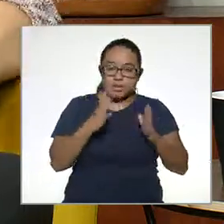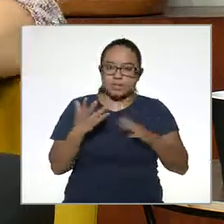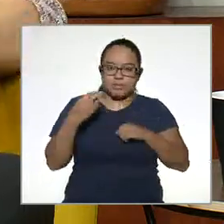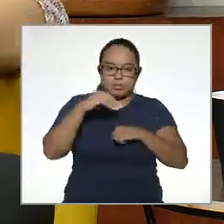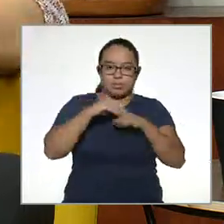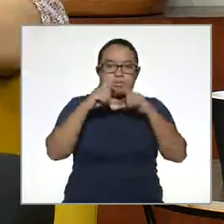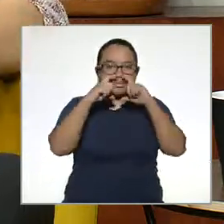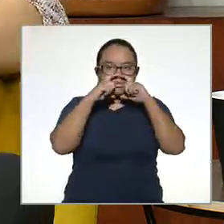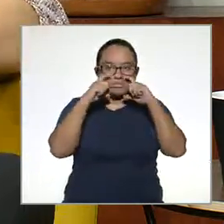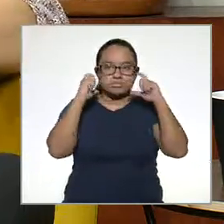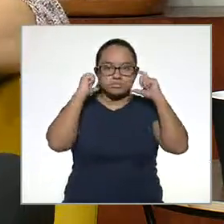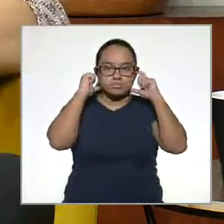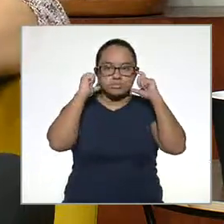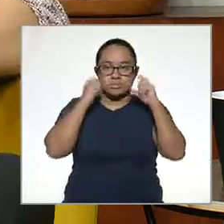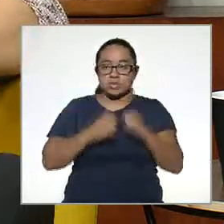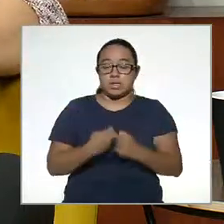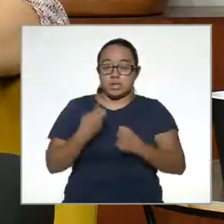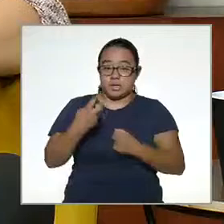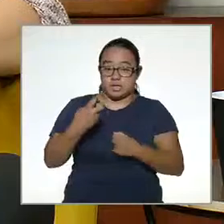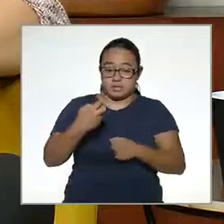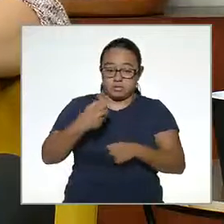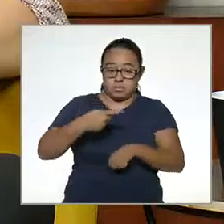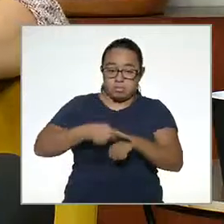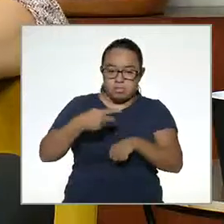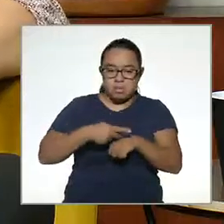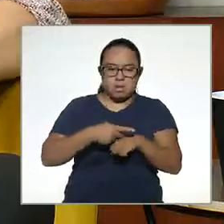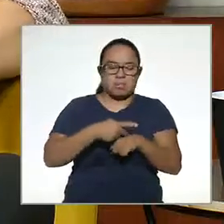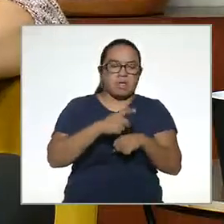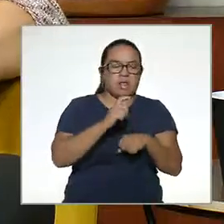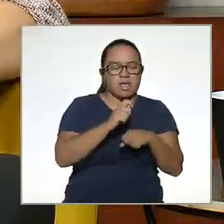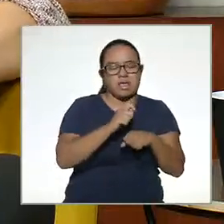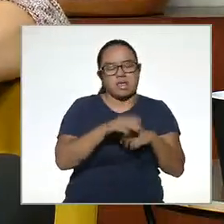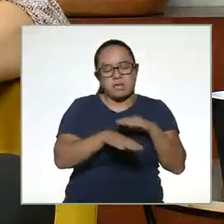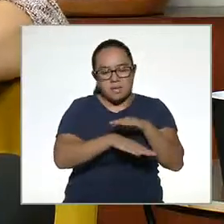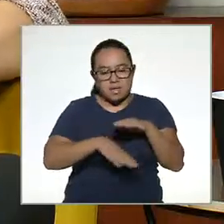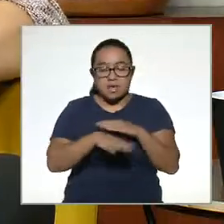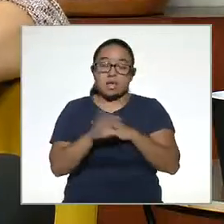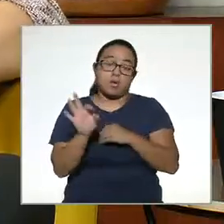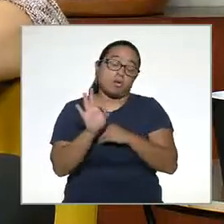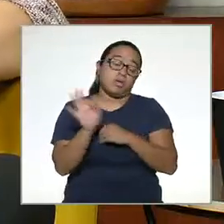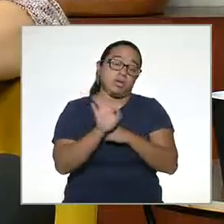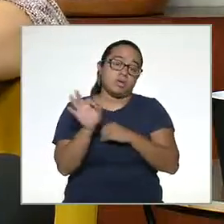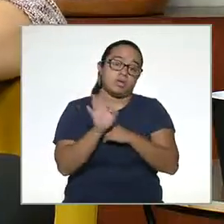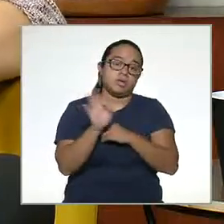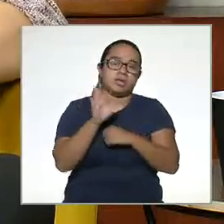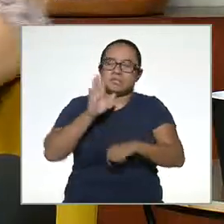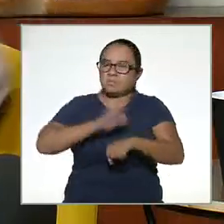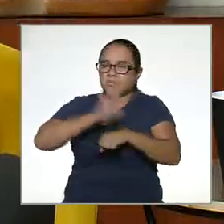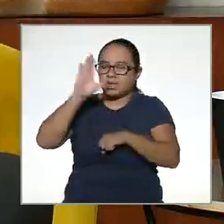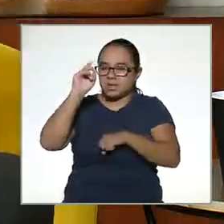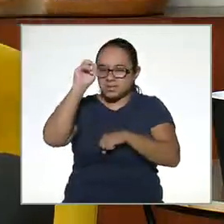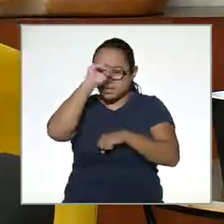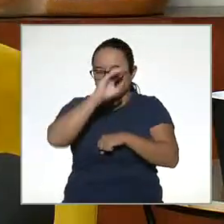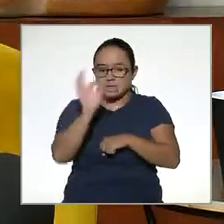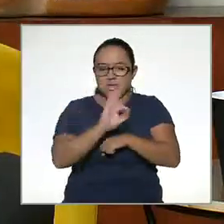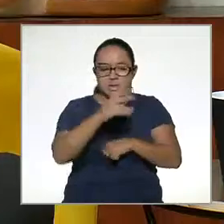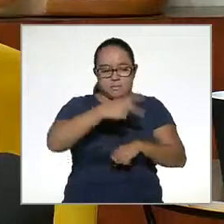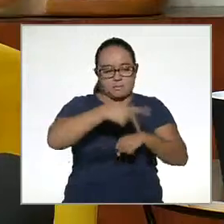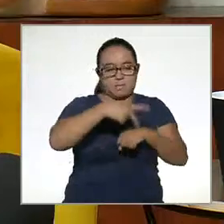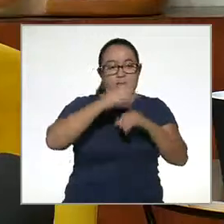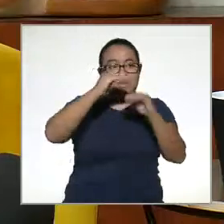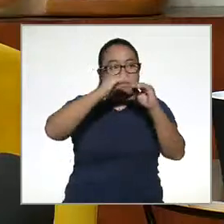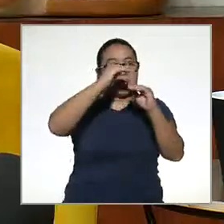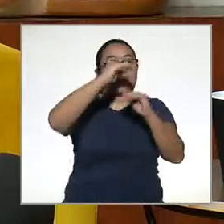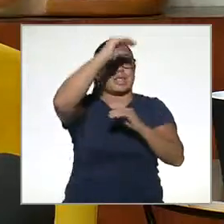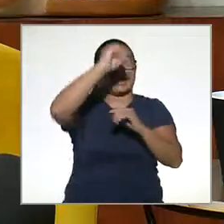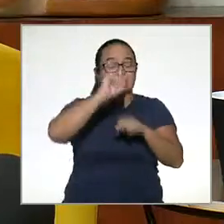cubrebocas, ¿no? O sea, eso es en primaria baja, media, ¿no? Quizás a los que más les pueda costar trabajo es de primaria alta hacia